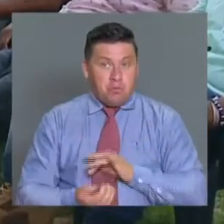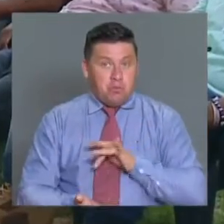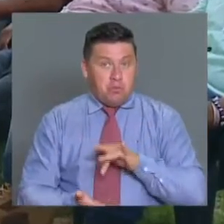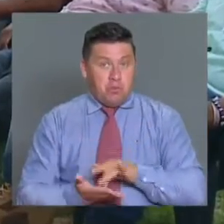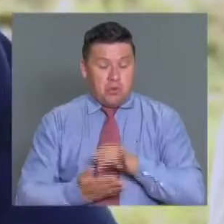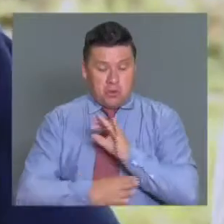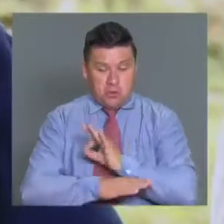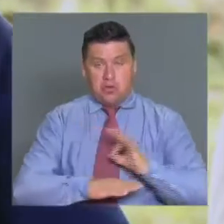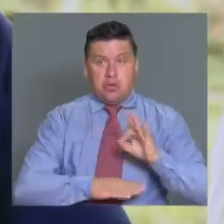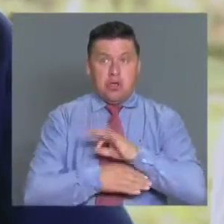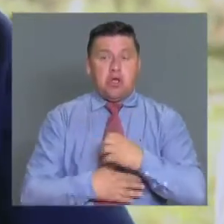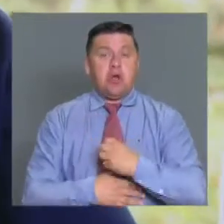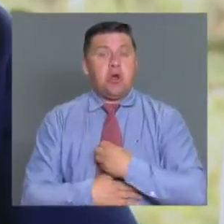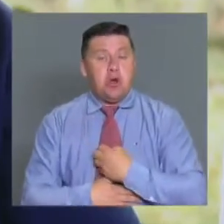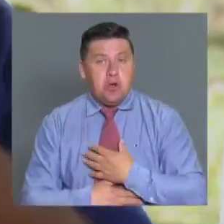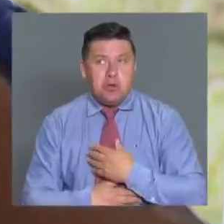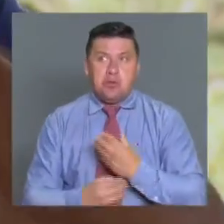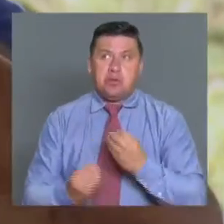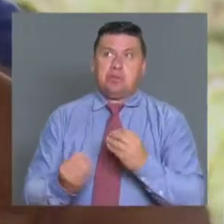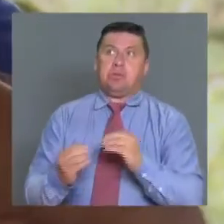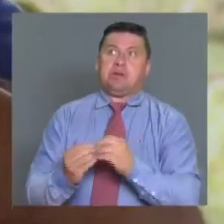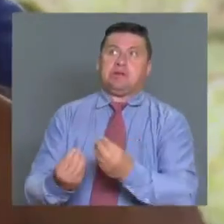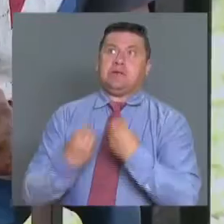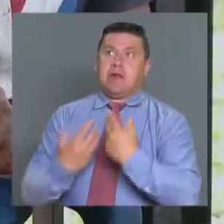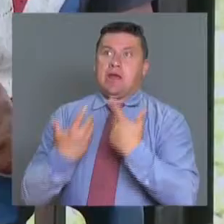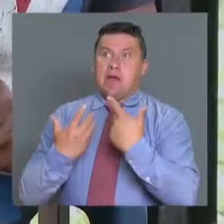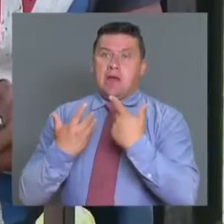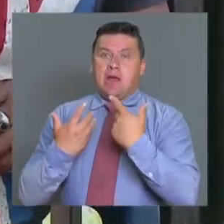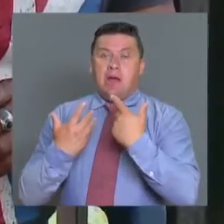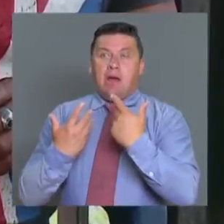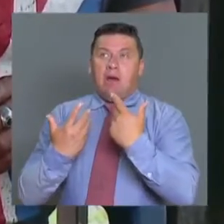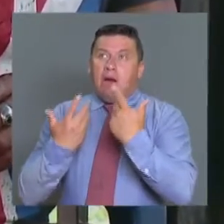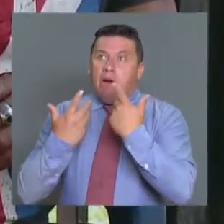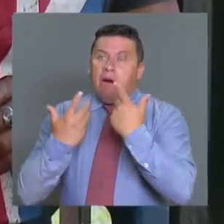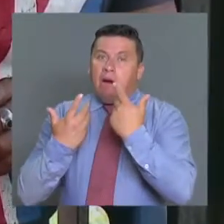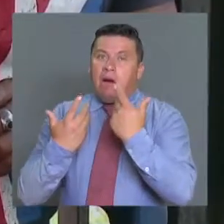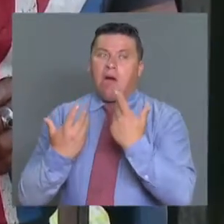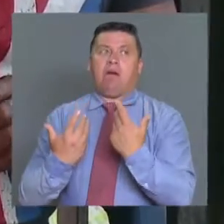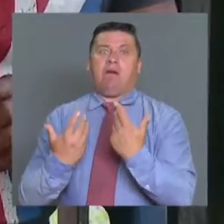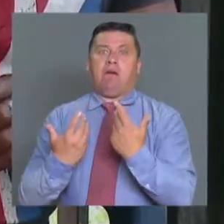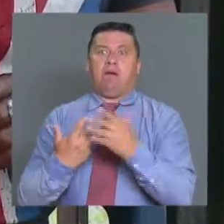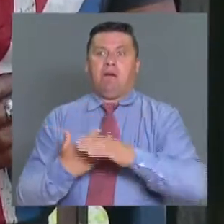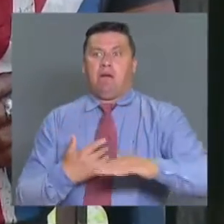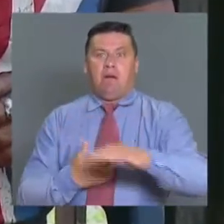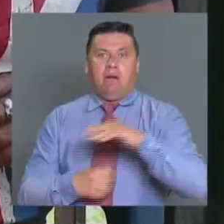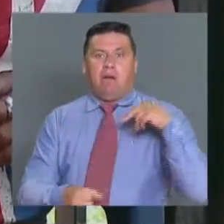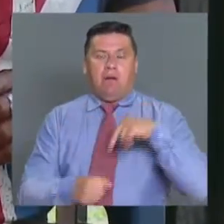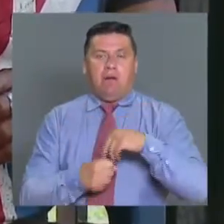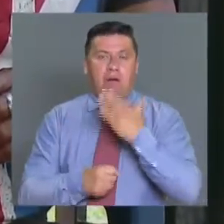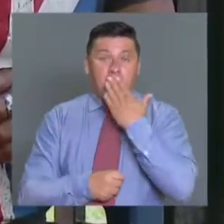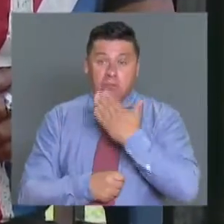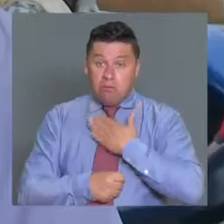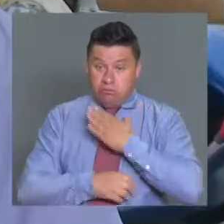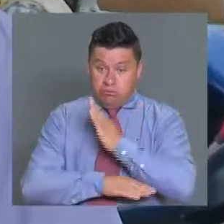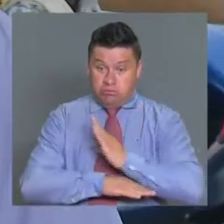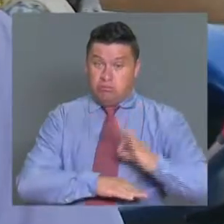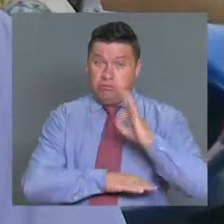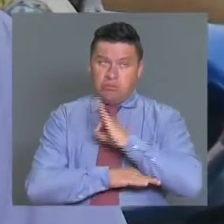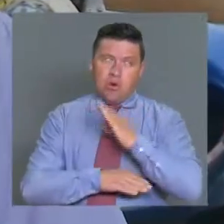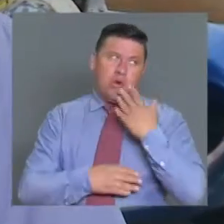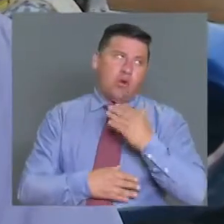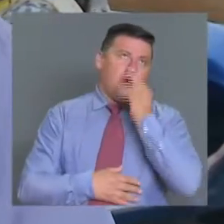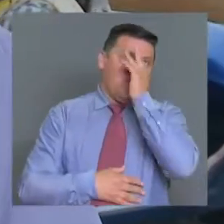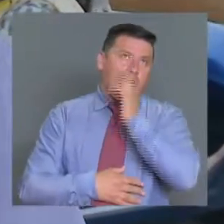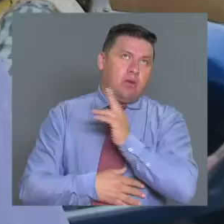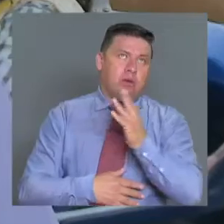llegada de la escuela las oportunidades de capacitación mejoraron para los integrantes de estos resguardos fieles a para mí es una bendición muy